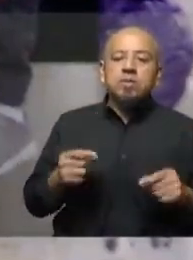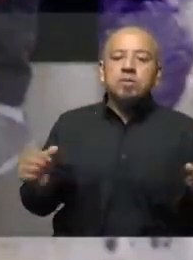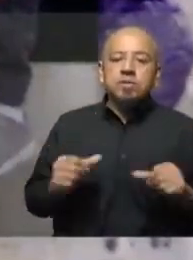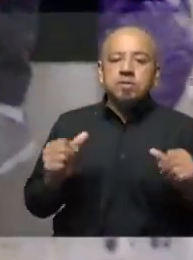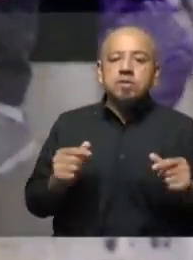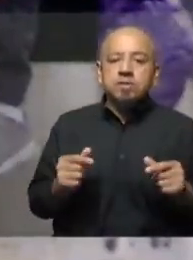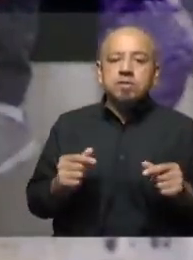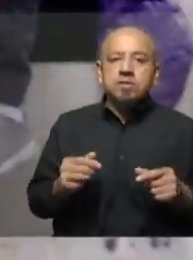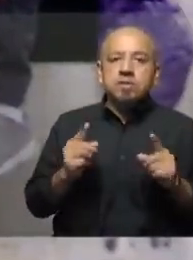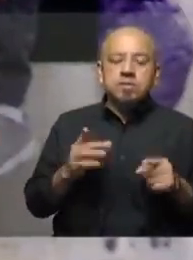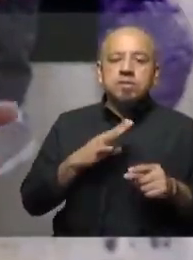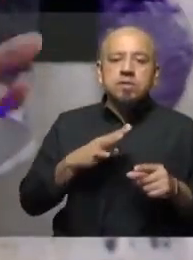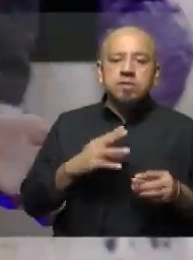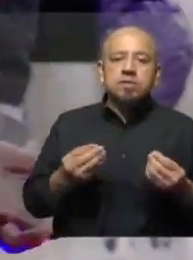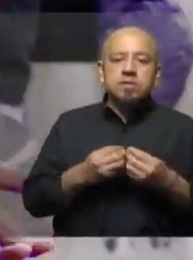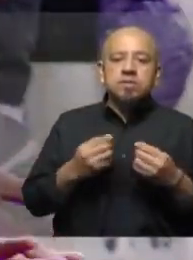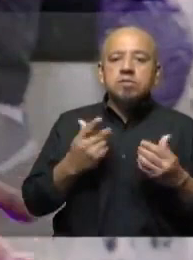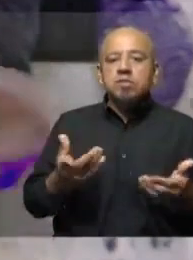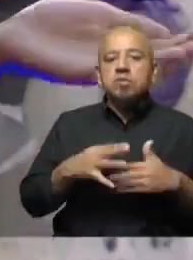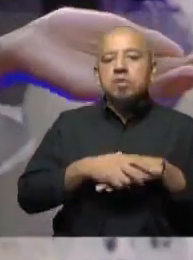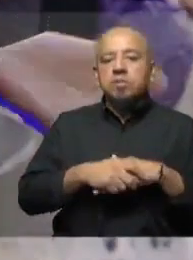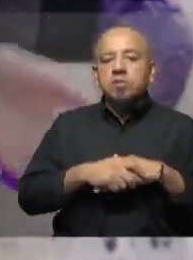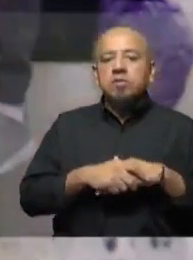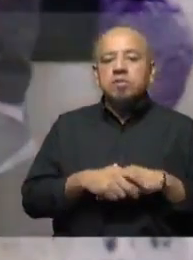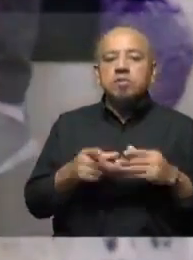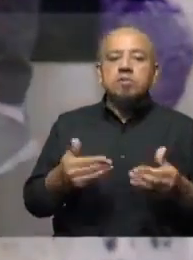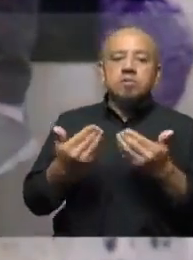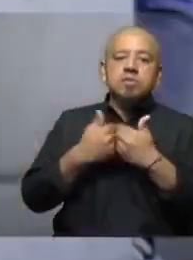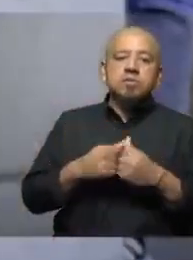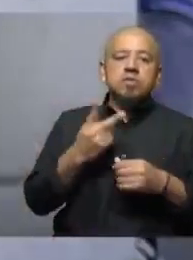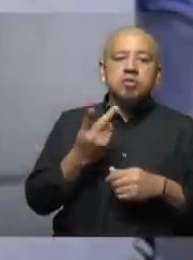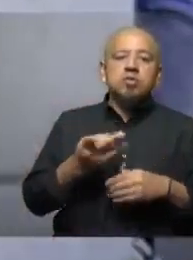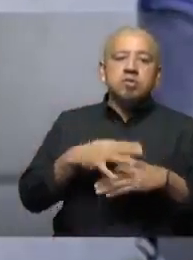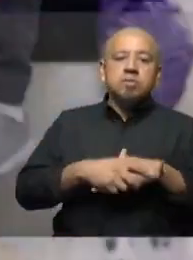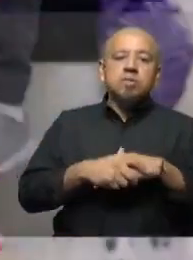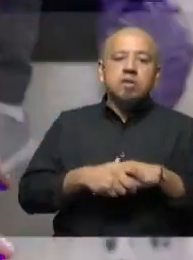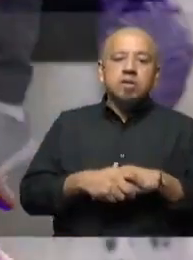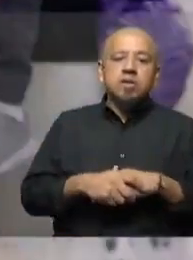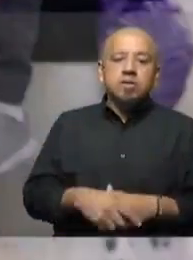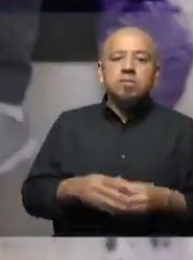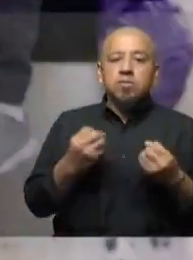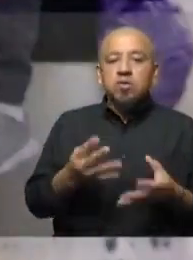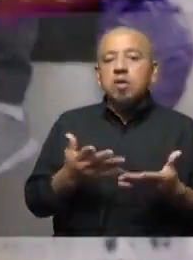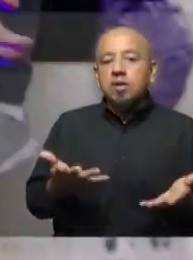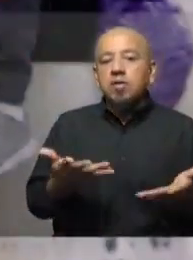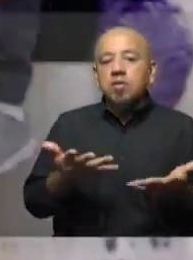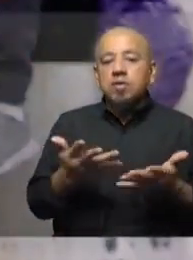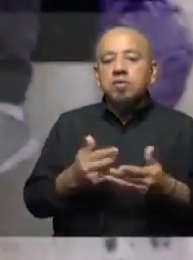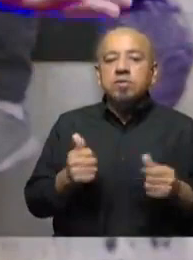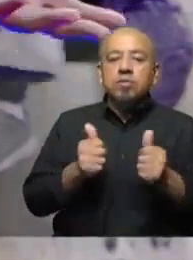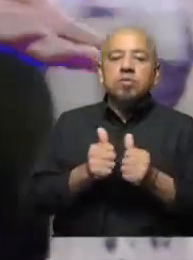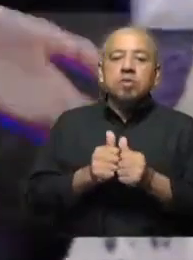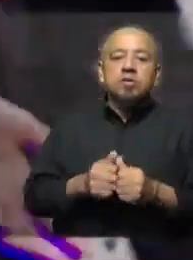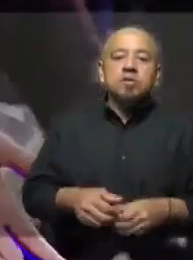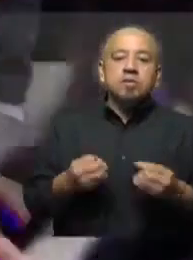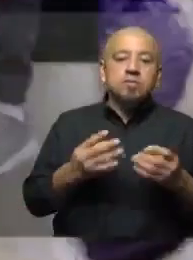además, tiene mucho que ver con nuestra amistad. O sea, vos ahí preguntabas, dos amigas que ya se conocen, ¿por qué ahora hacer un show juntas? Y bueno, en realidad un poco porque somos